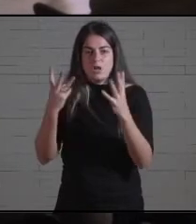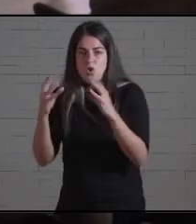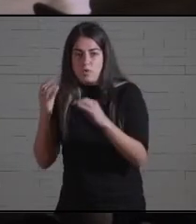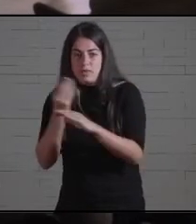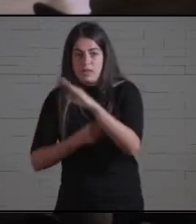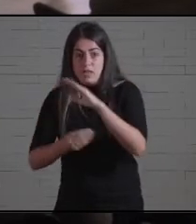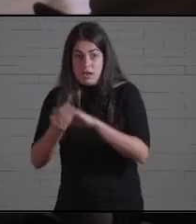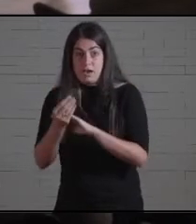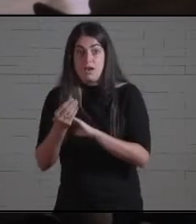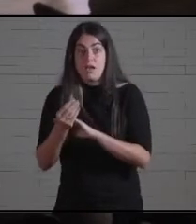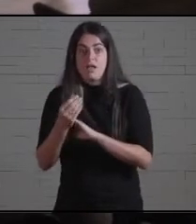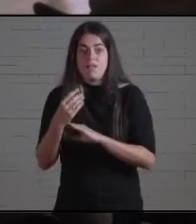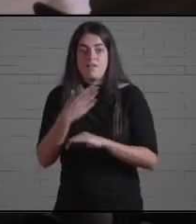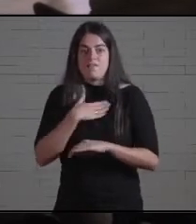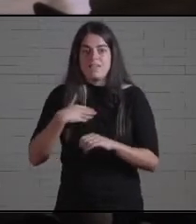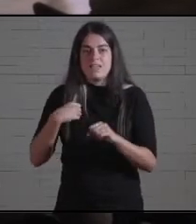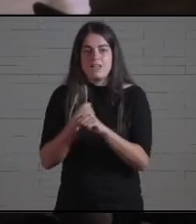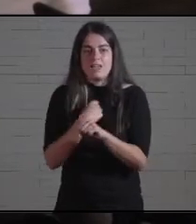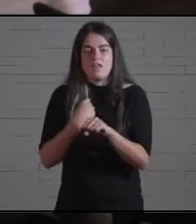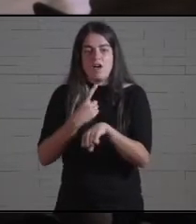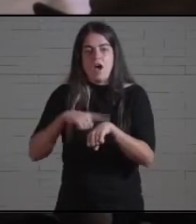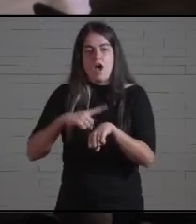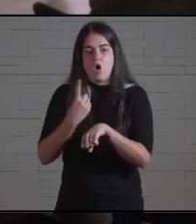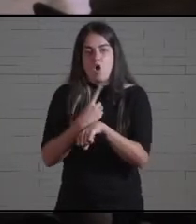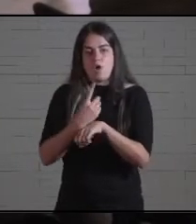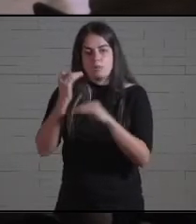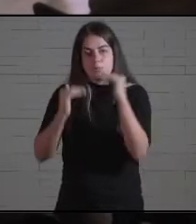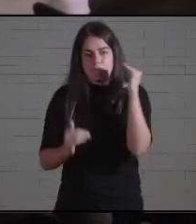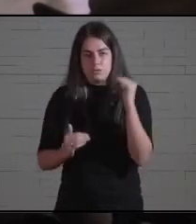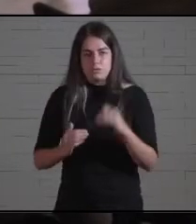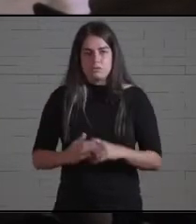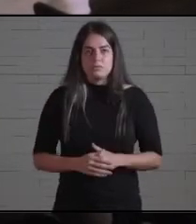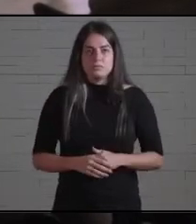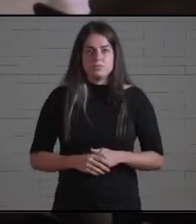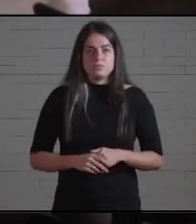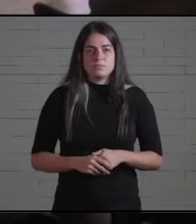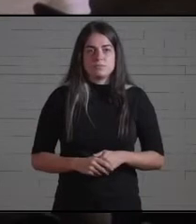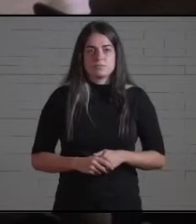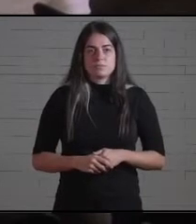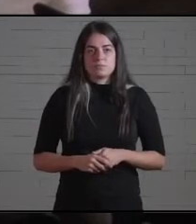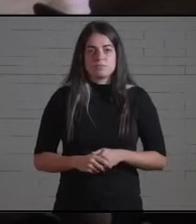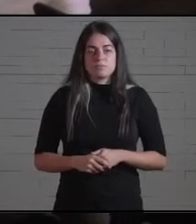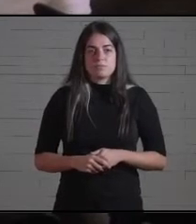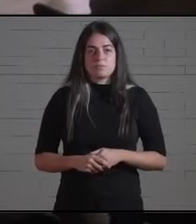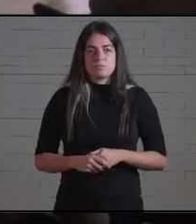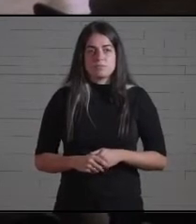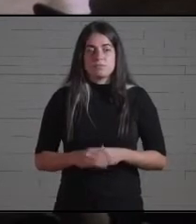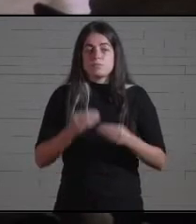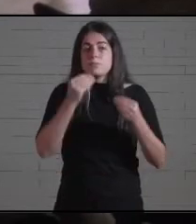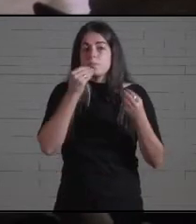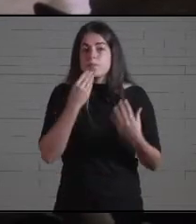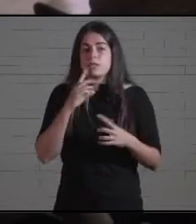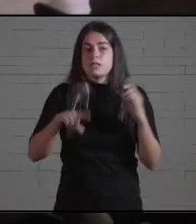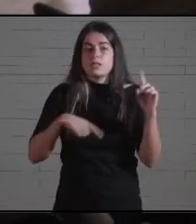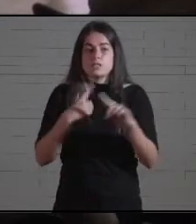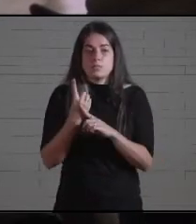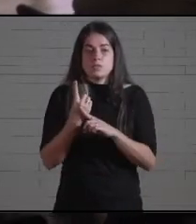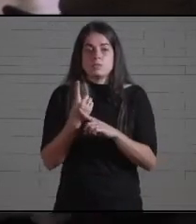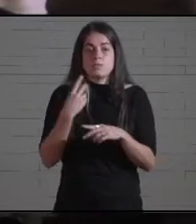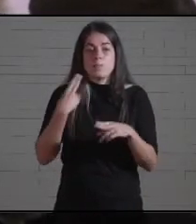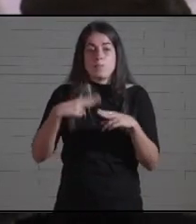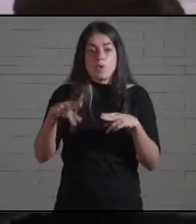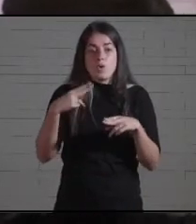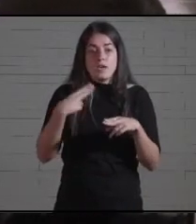todavía, desean trabajar menos horas. Bien, después en cuanto a las